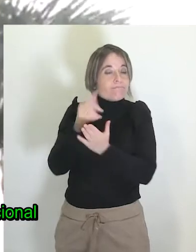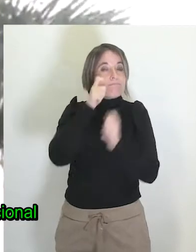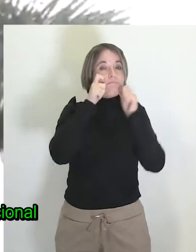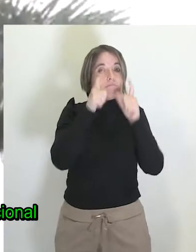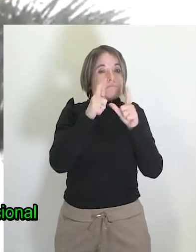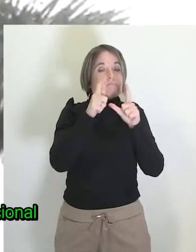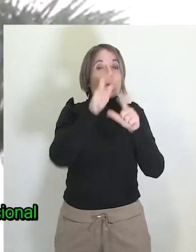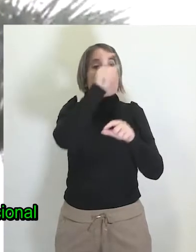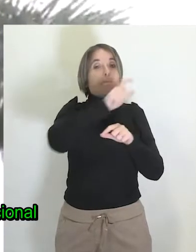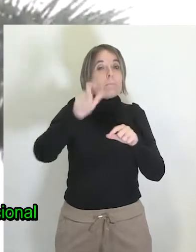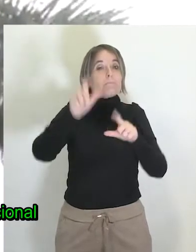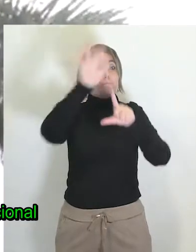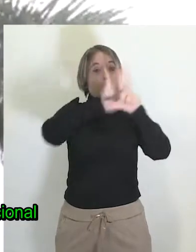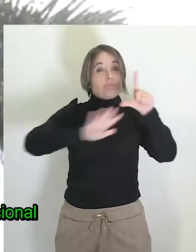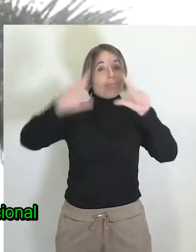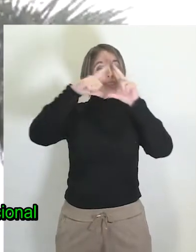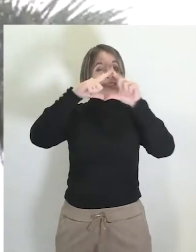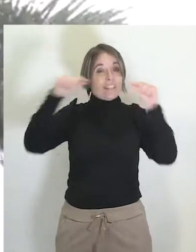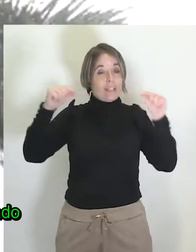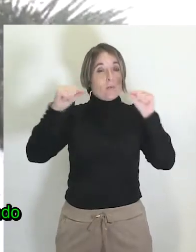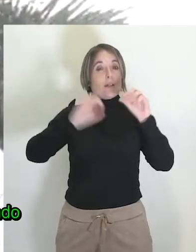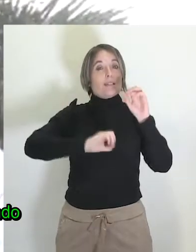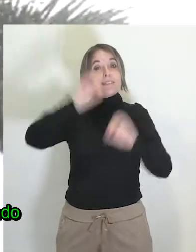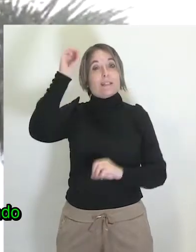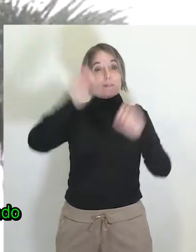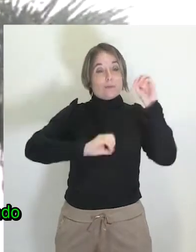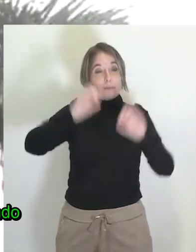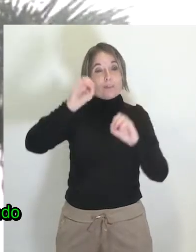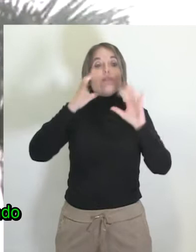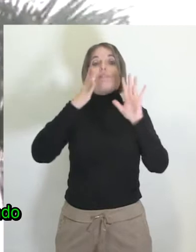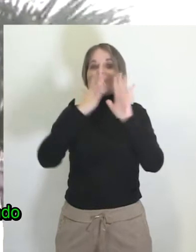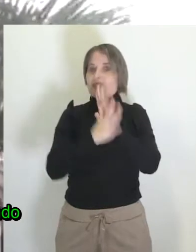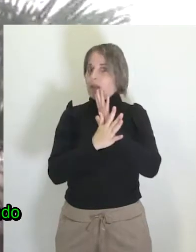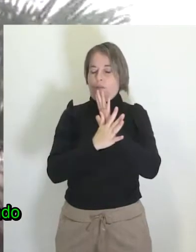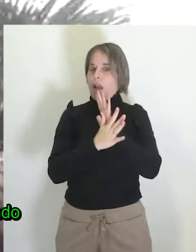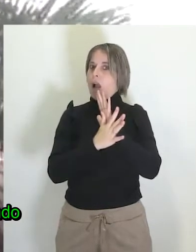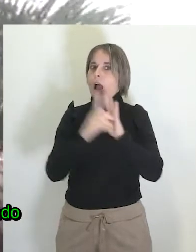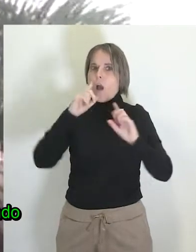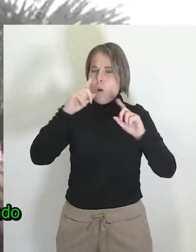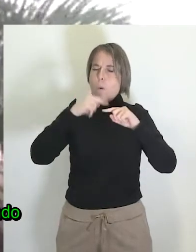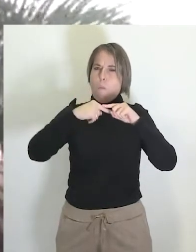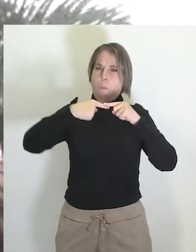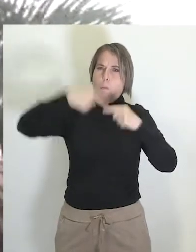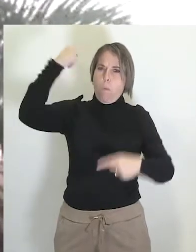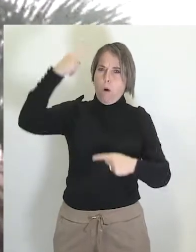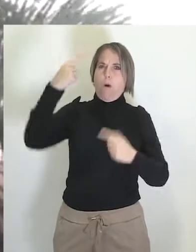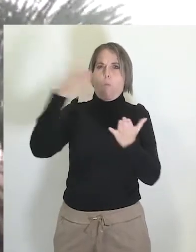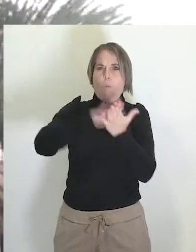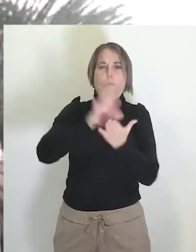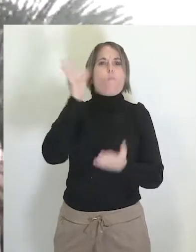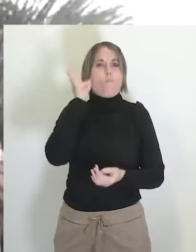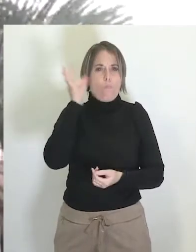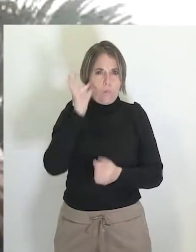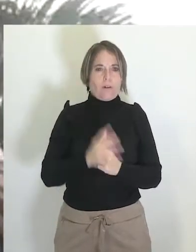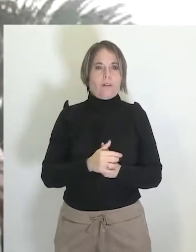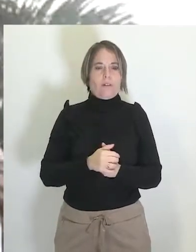la cantidad poblacional que tenía Nicaragua, en realidad estaba presentando unas cifras alarmantes de